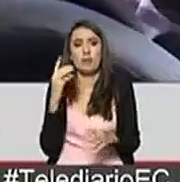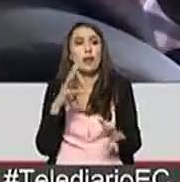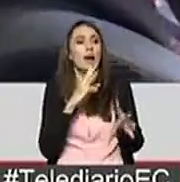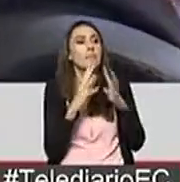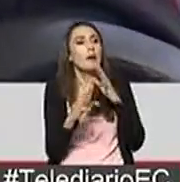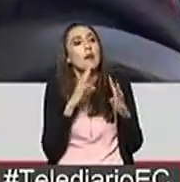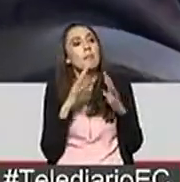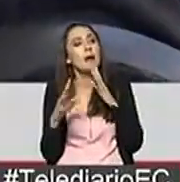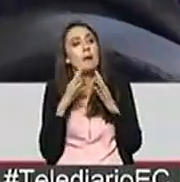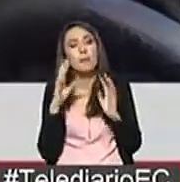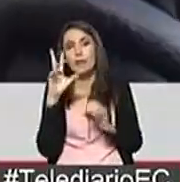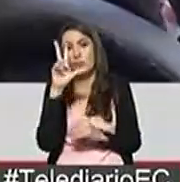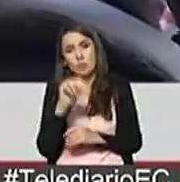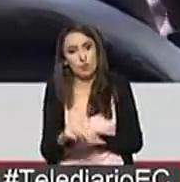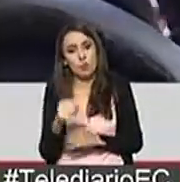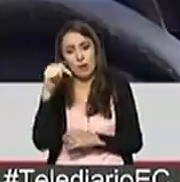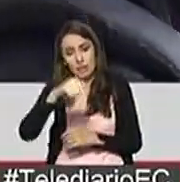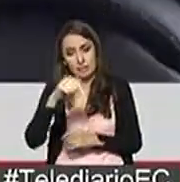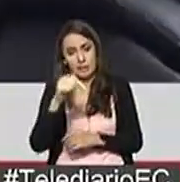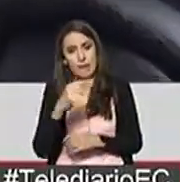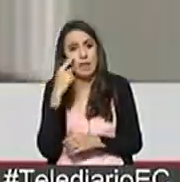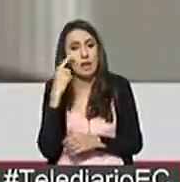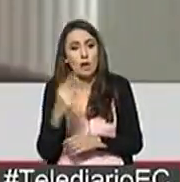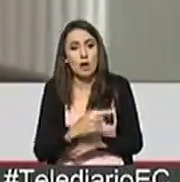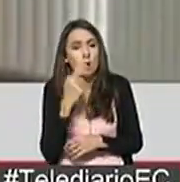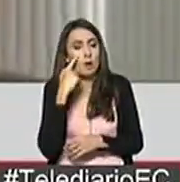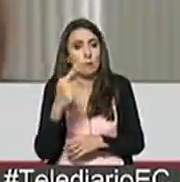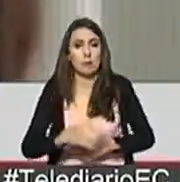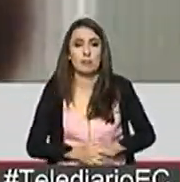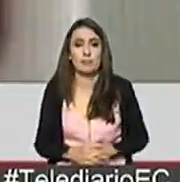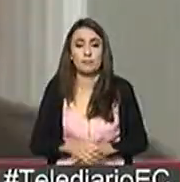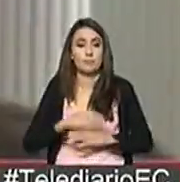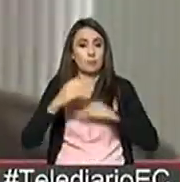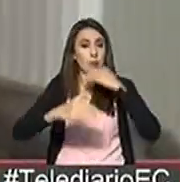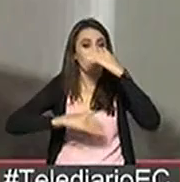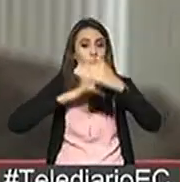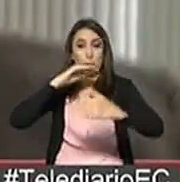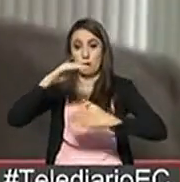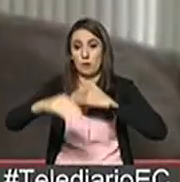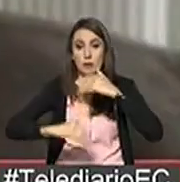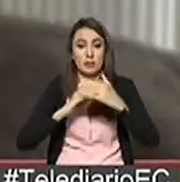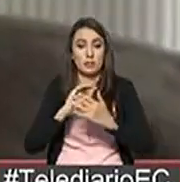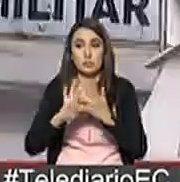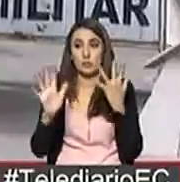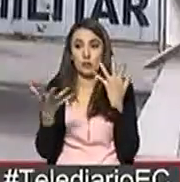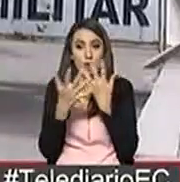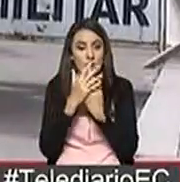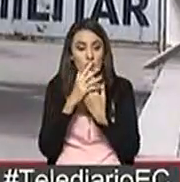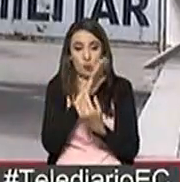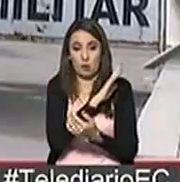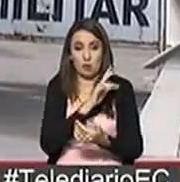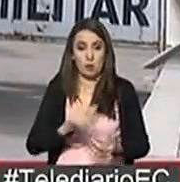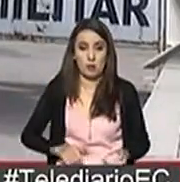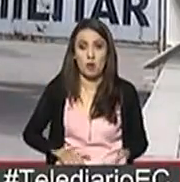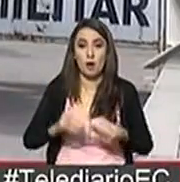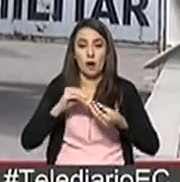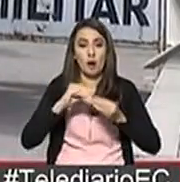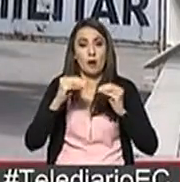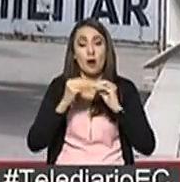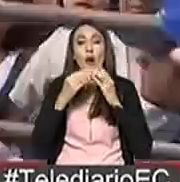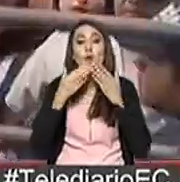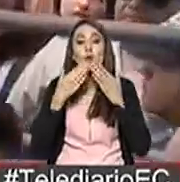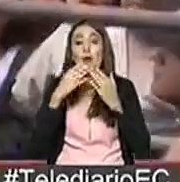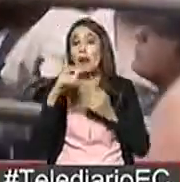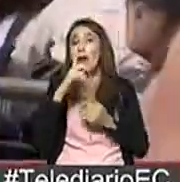de nada de eso hay efectivamente elementos de convicción. Por este proceso, Pavón mantiene prisión preventiva en el Centro de Rehabilitación de La